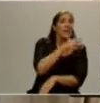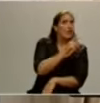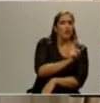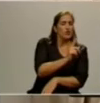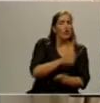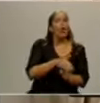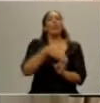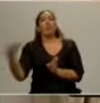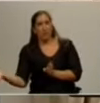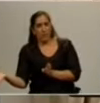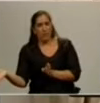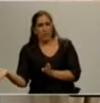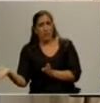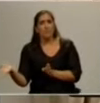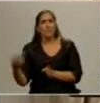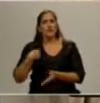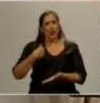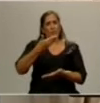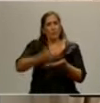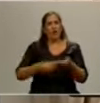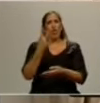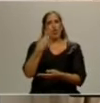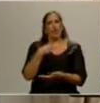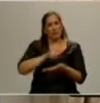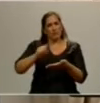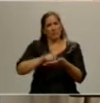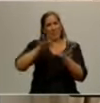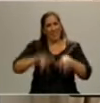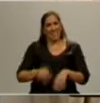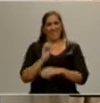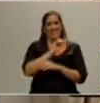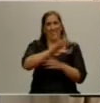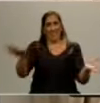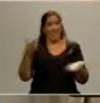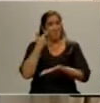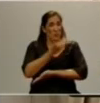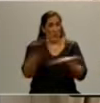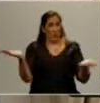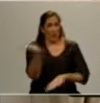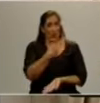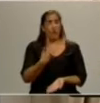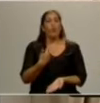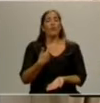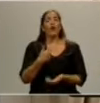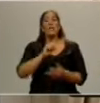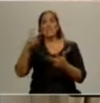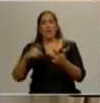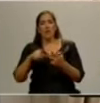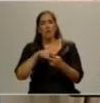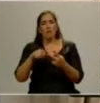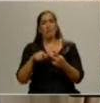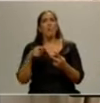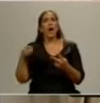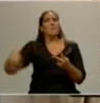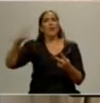probablemente tal cual lo afirmé en una de las cartas, una de las dos cartas que dirigí a la comunidad, tampoco el fiscal Nisman haya podido